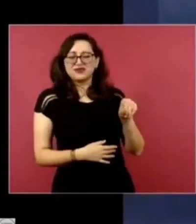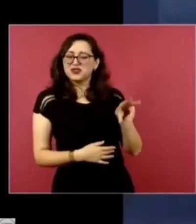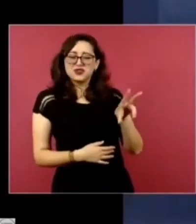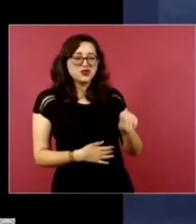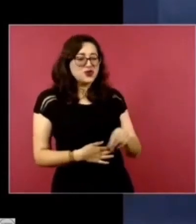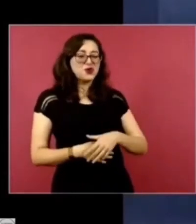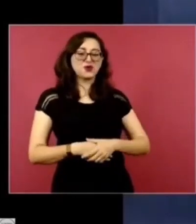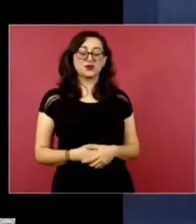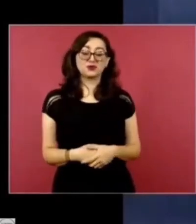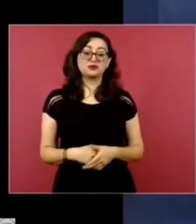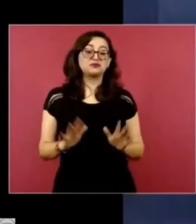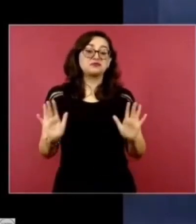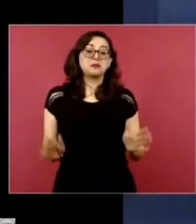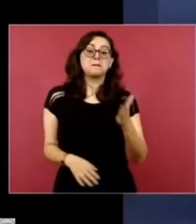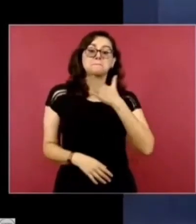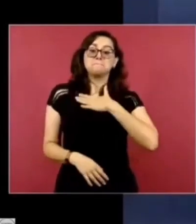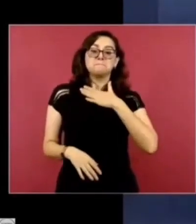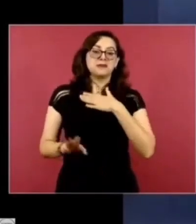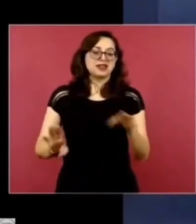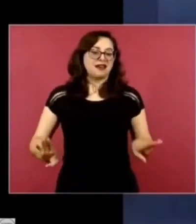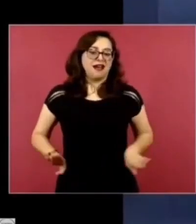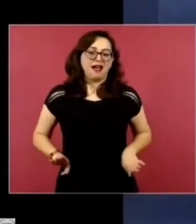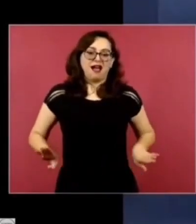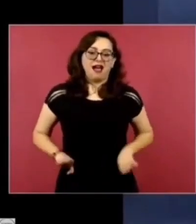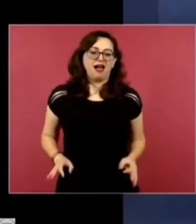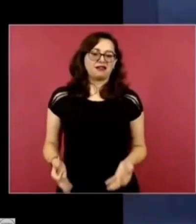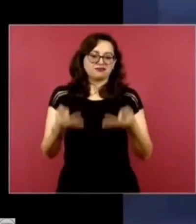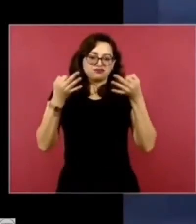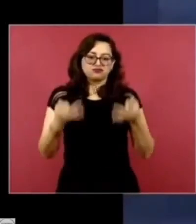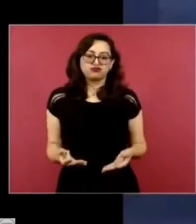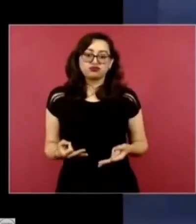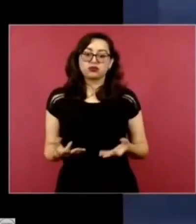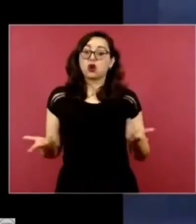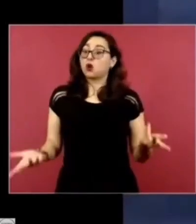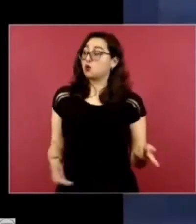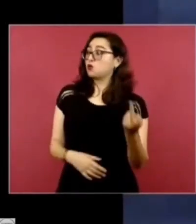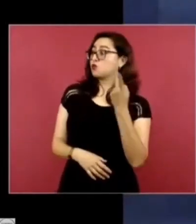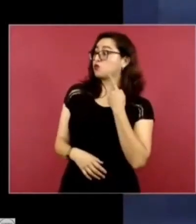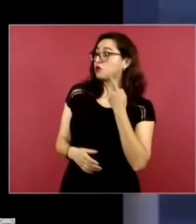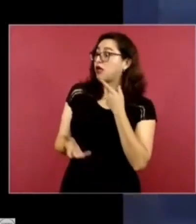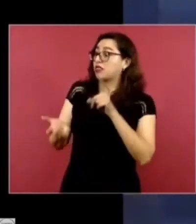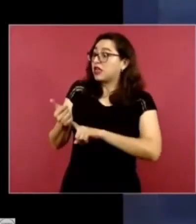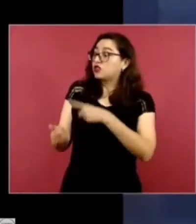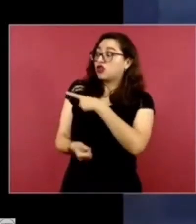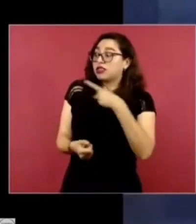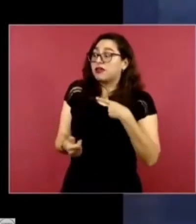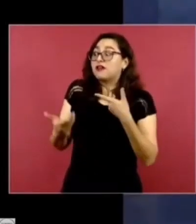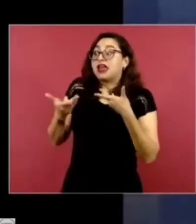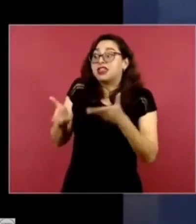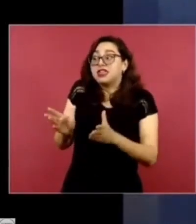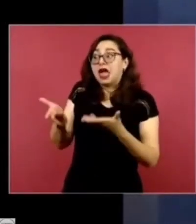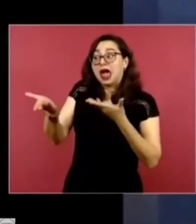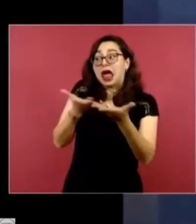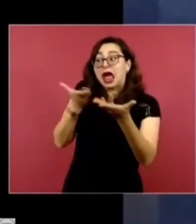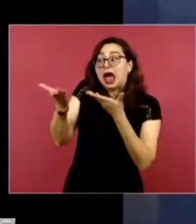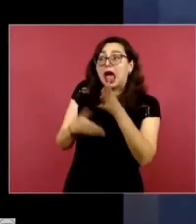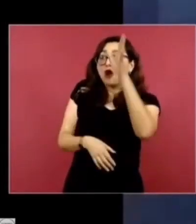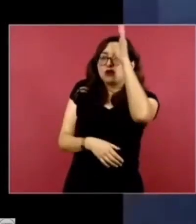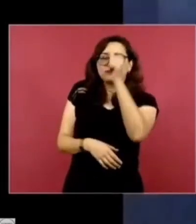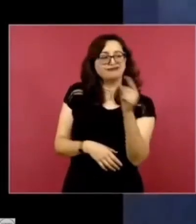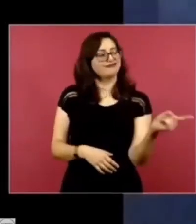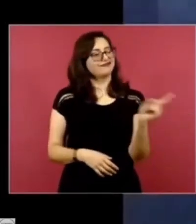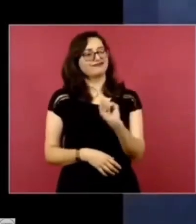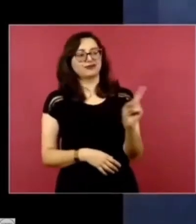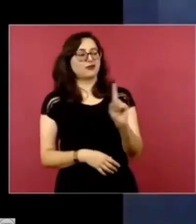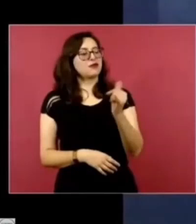¿No? porque es un asunto de principios. O sea, a mí no me ¿Y gusta. la política no es también negociación? No, cuando no se comprometen principios, cuando no se dejan trozos